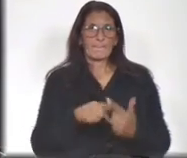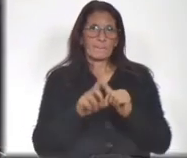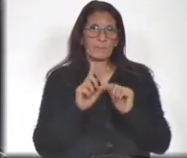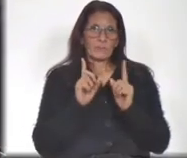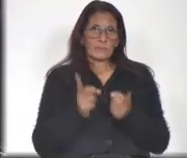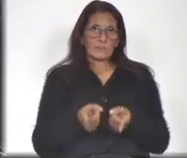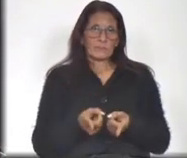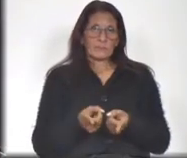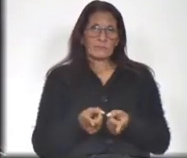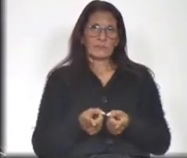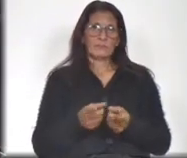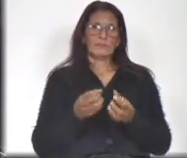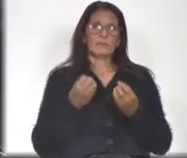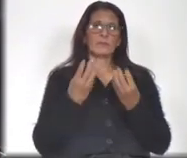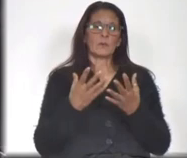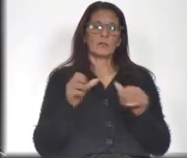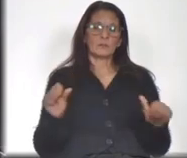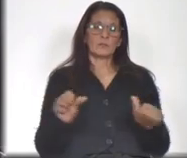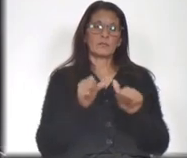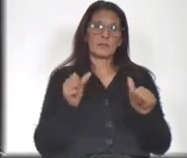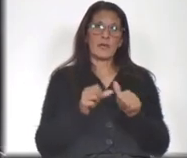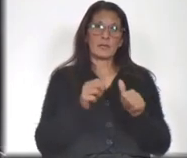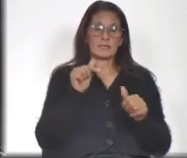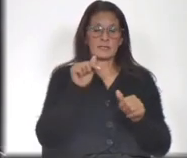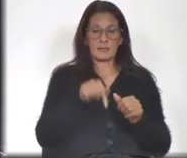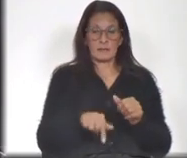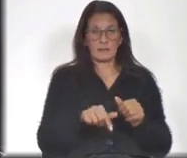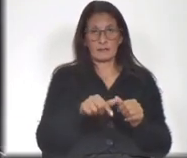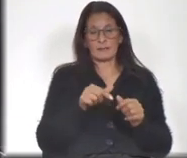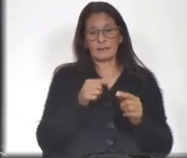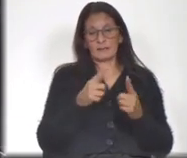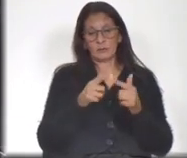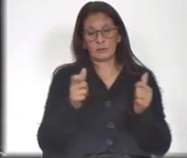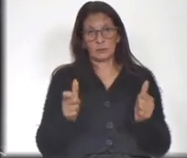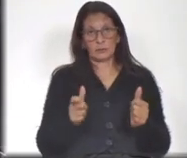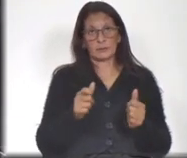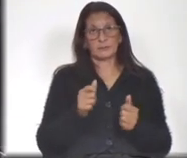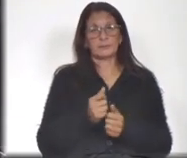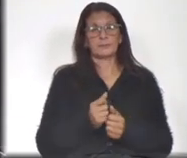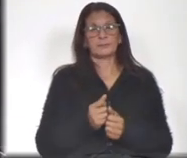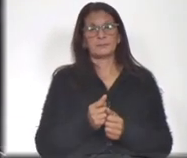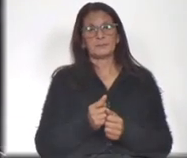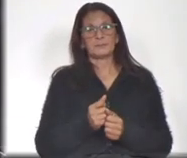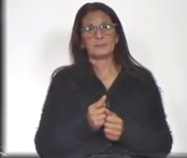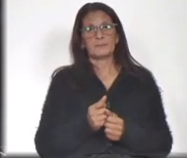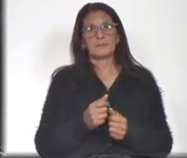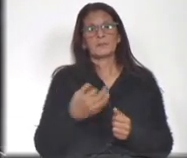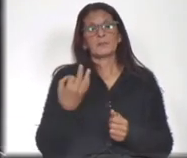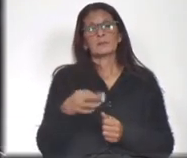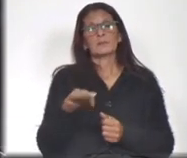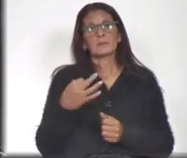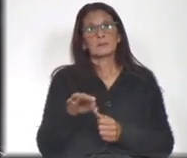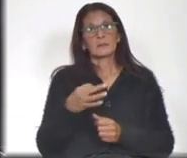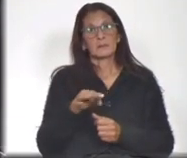También, cuando se hace esta afirmación y se atribuye este tipo de intenciones, en